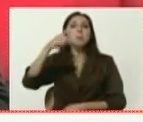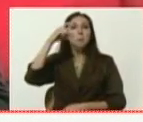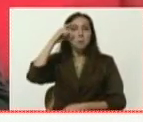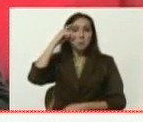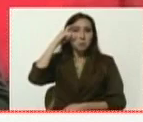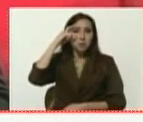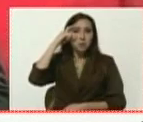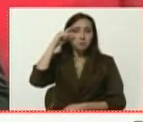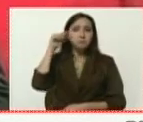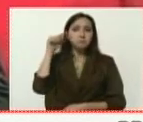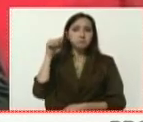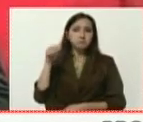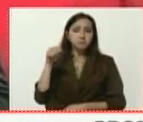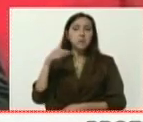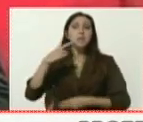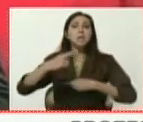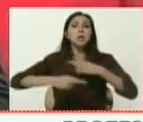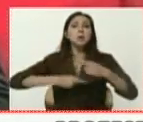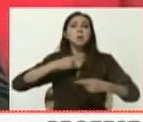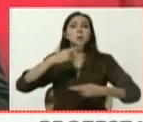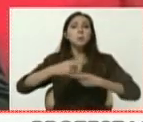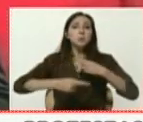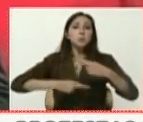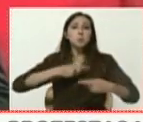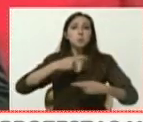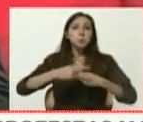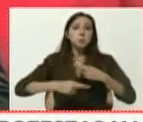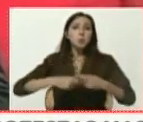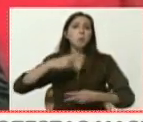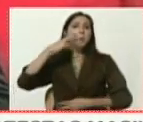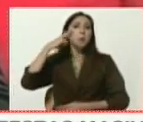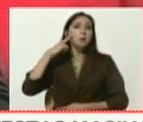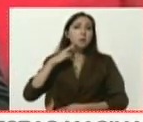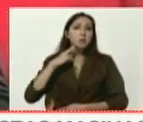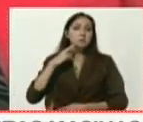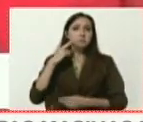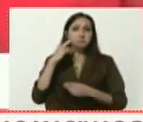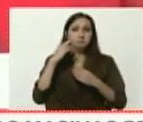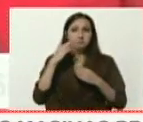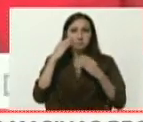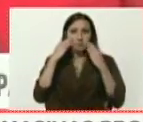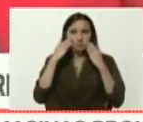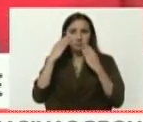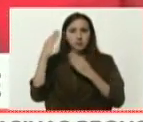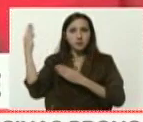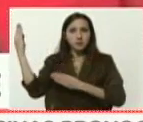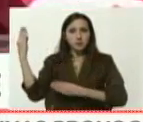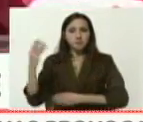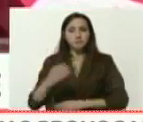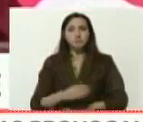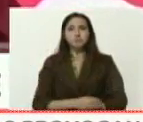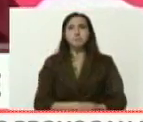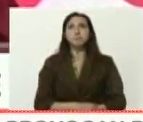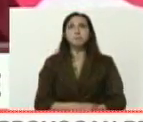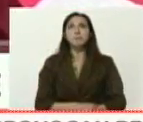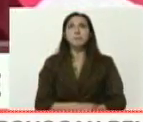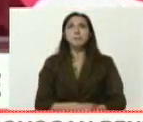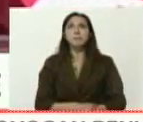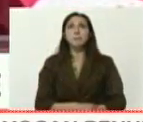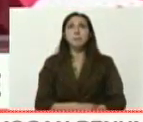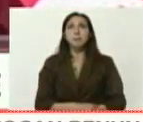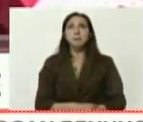Revolución Bolivariana, Jorge Rodríguez Padre. De inmediato vamos a escuchar palabras del constituyente Fernando Soto Rojas.